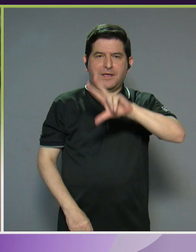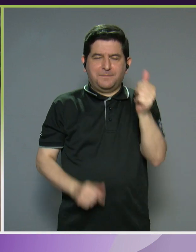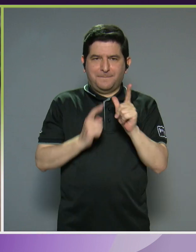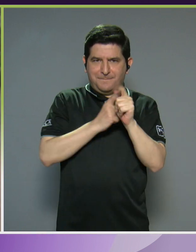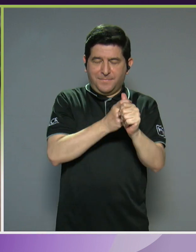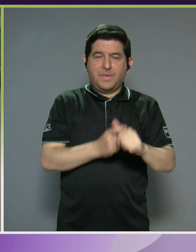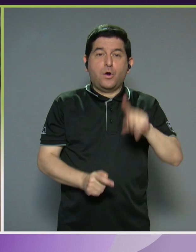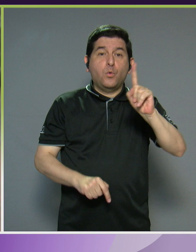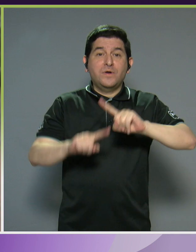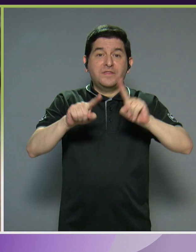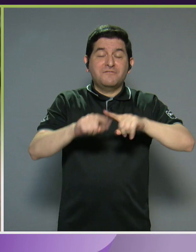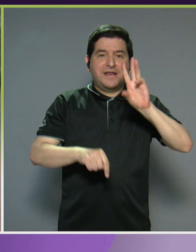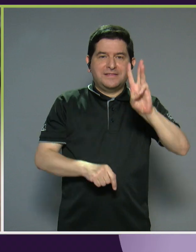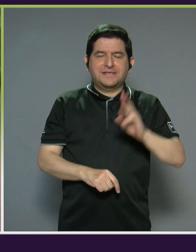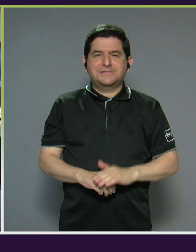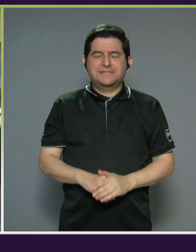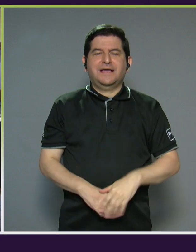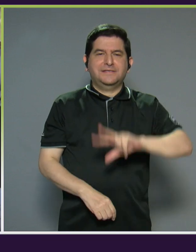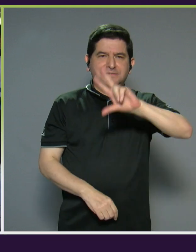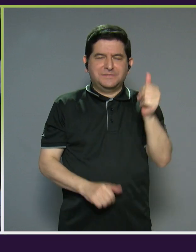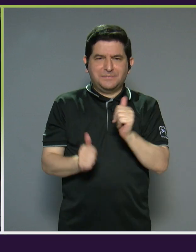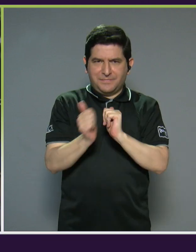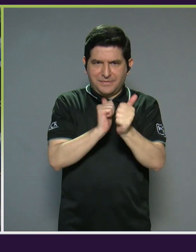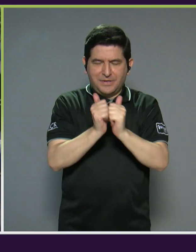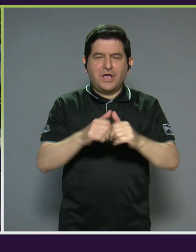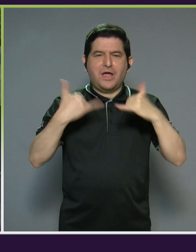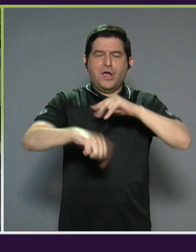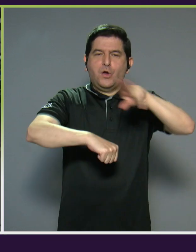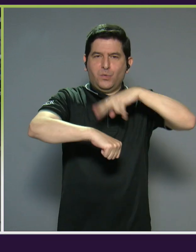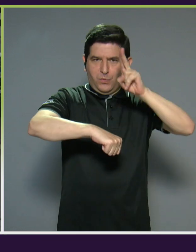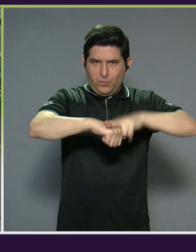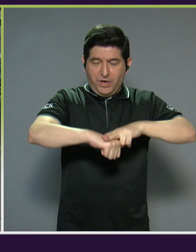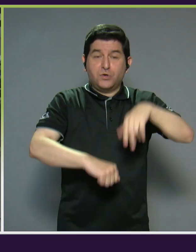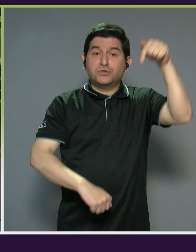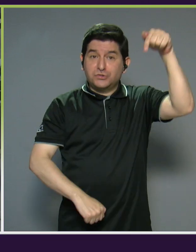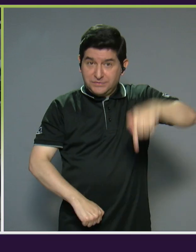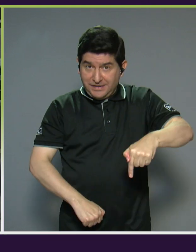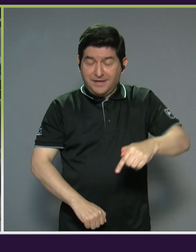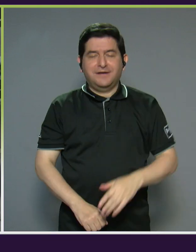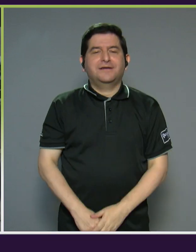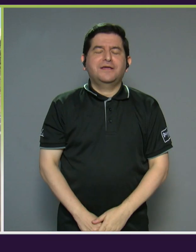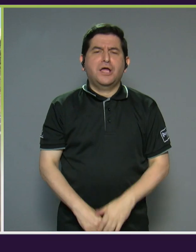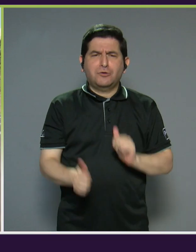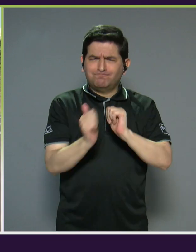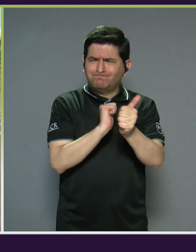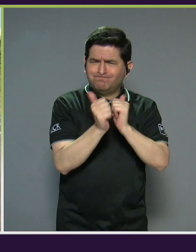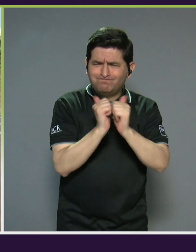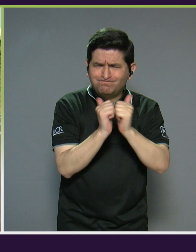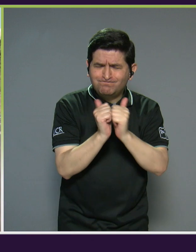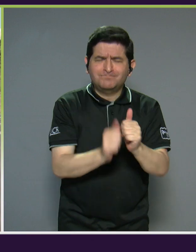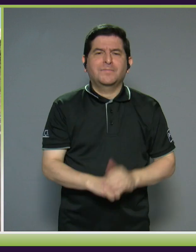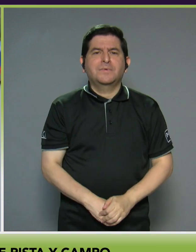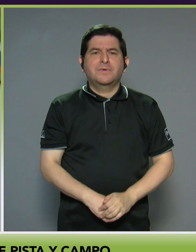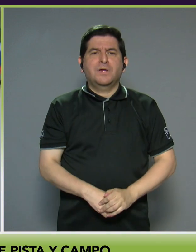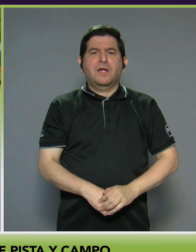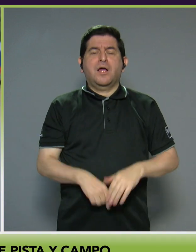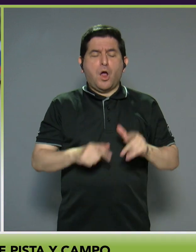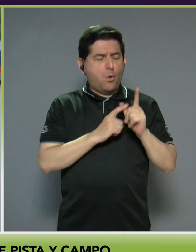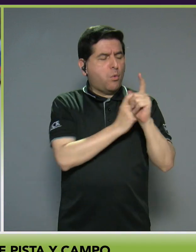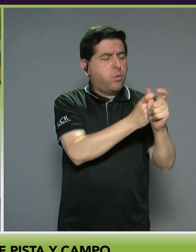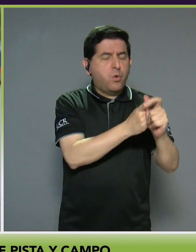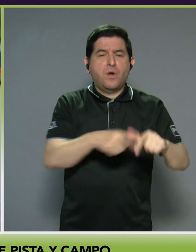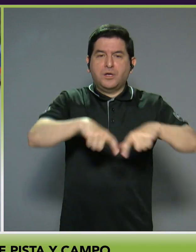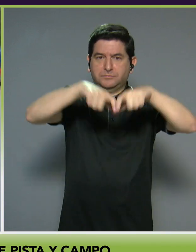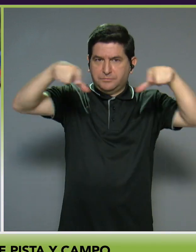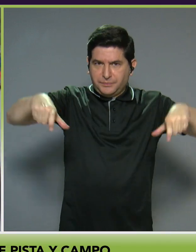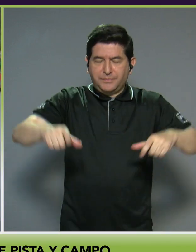una de las 6 disciplinas paradeportivas de estos Juegos Nacionales. Y acá se han llevado a cabo competencias tanto en pista como en campo,